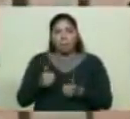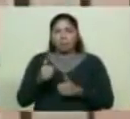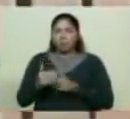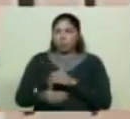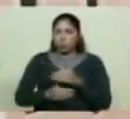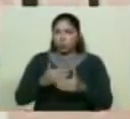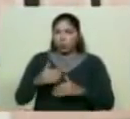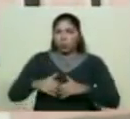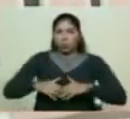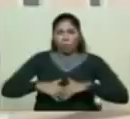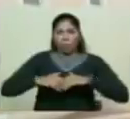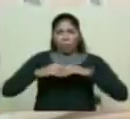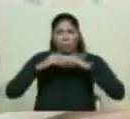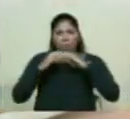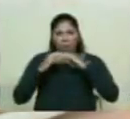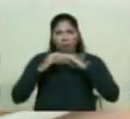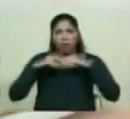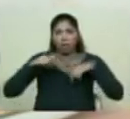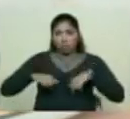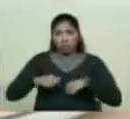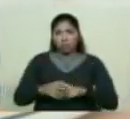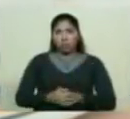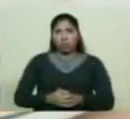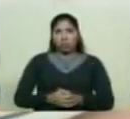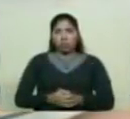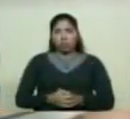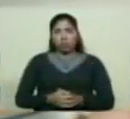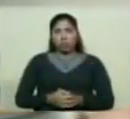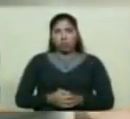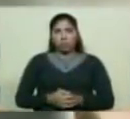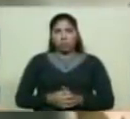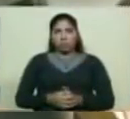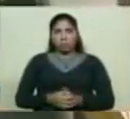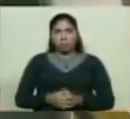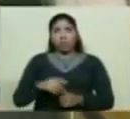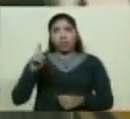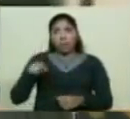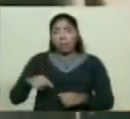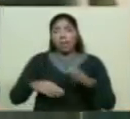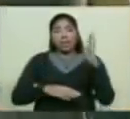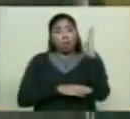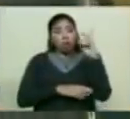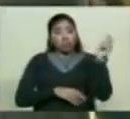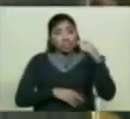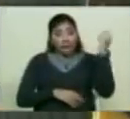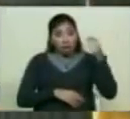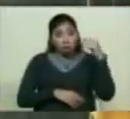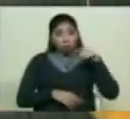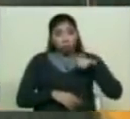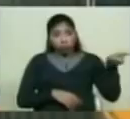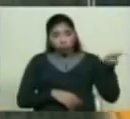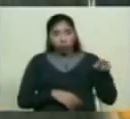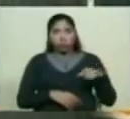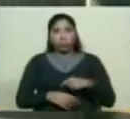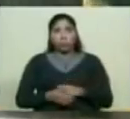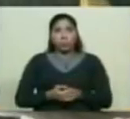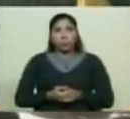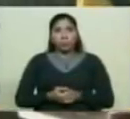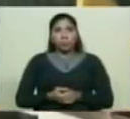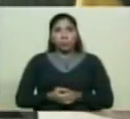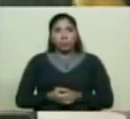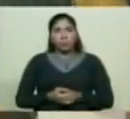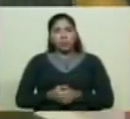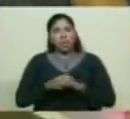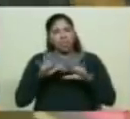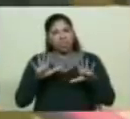fuerzas de la costura aquí y en los llanos hace apenas diez días